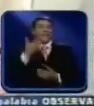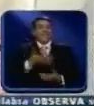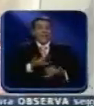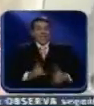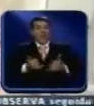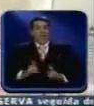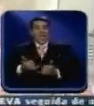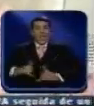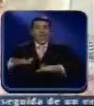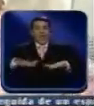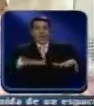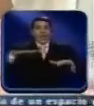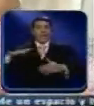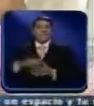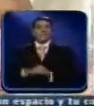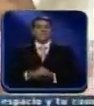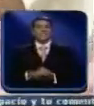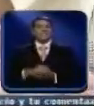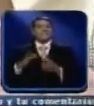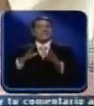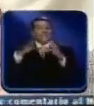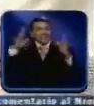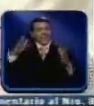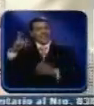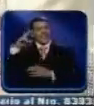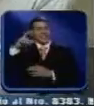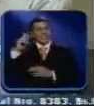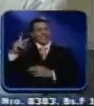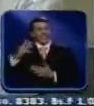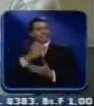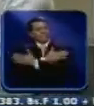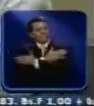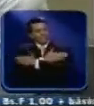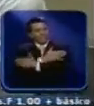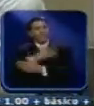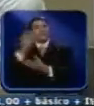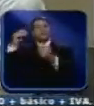del Observador y RCTV, casa de Lilian Tintori, les deseamos